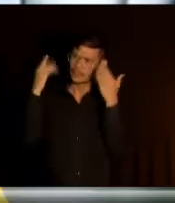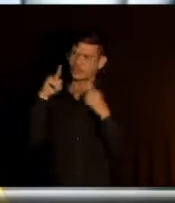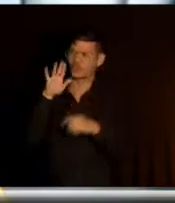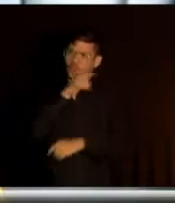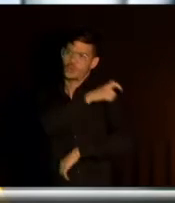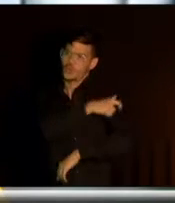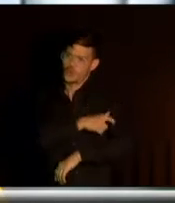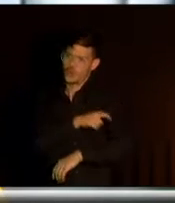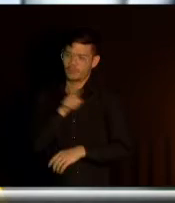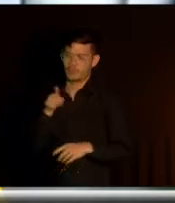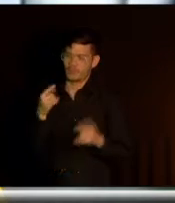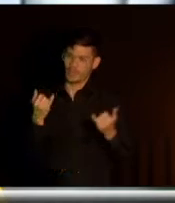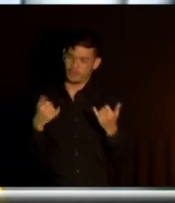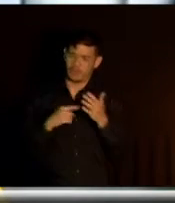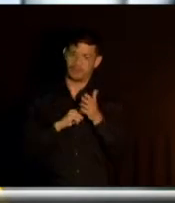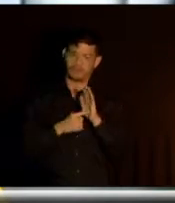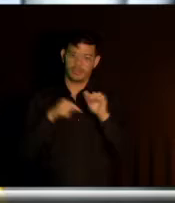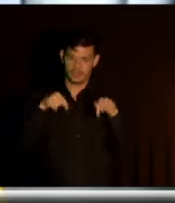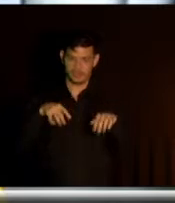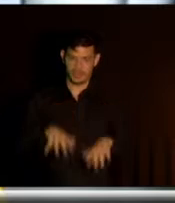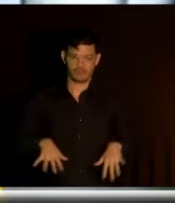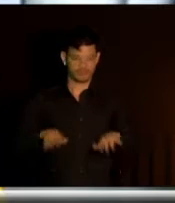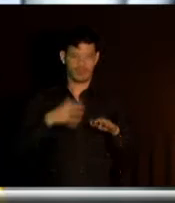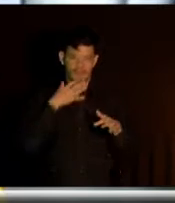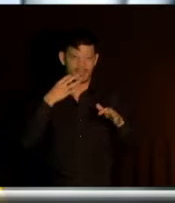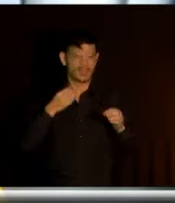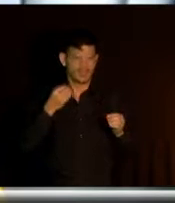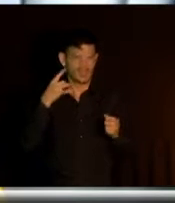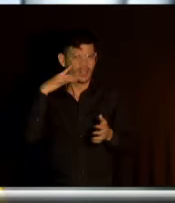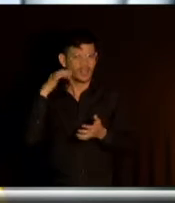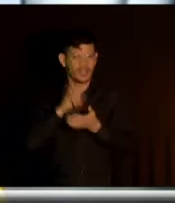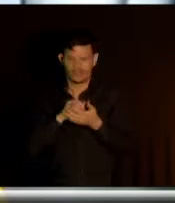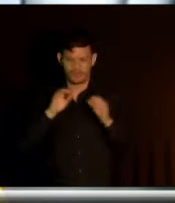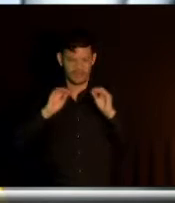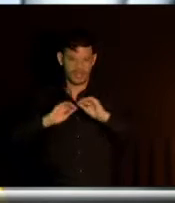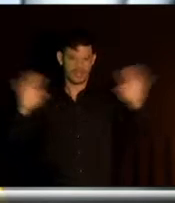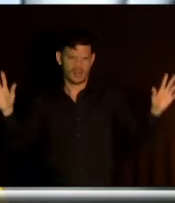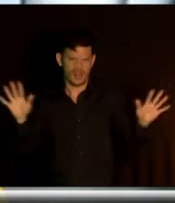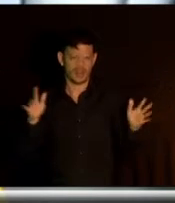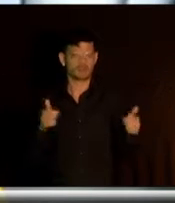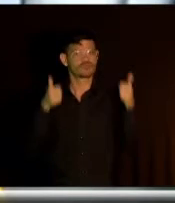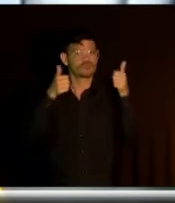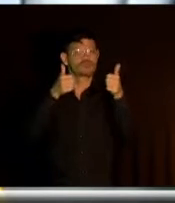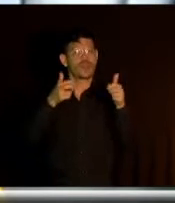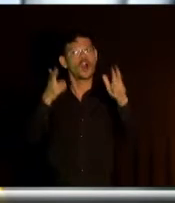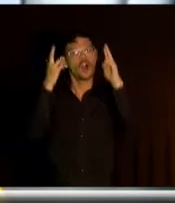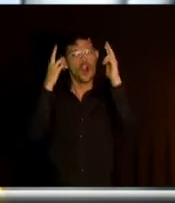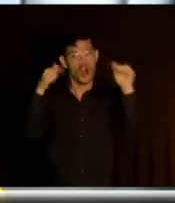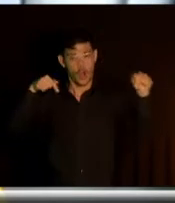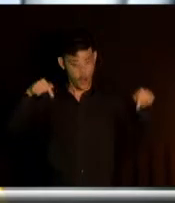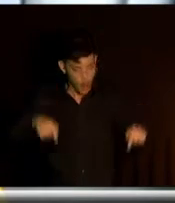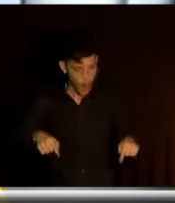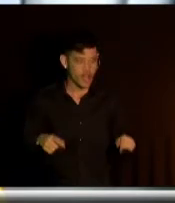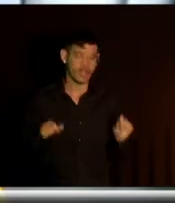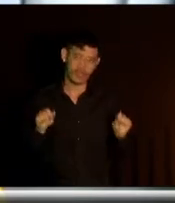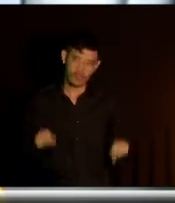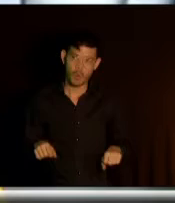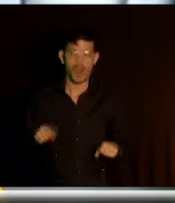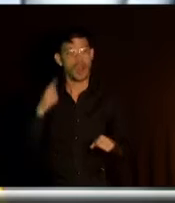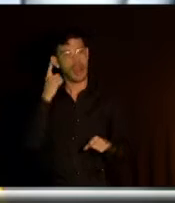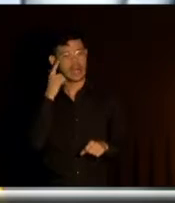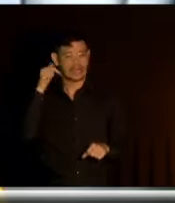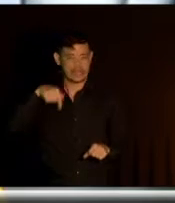llevar a cabo este espacio, y creo que está demasiado claro. Qué bueno que hoy podamos llegar a a través de este medio, pues a todas las